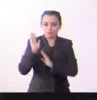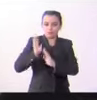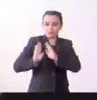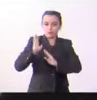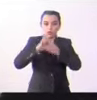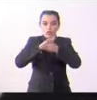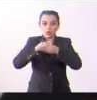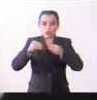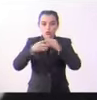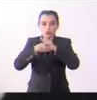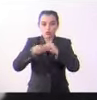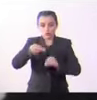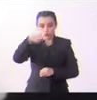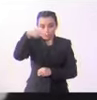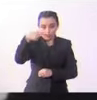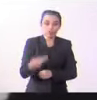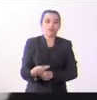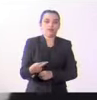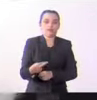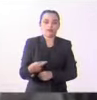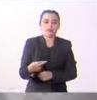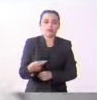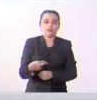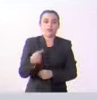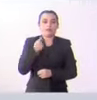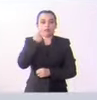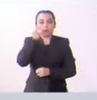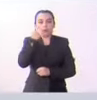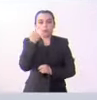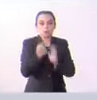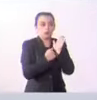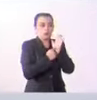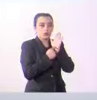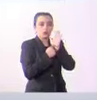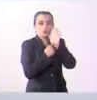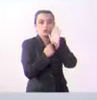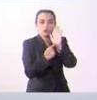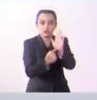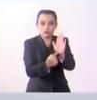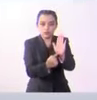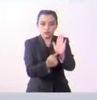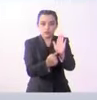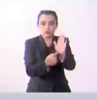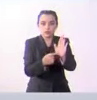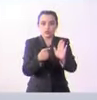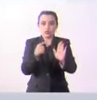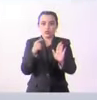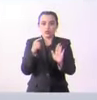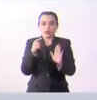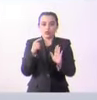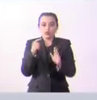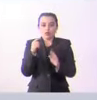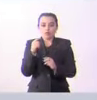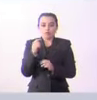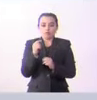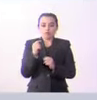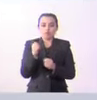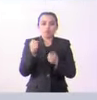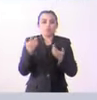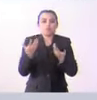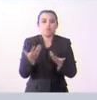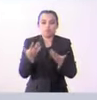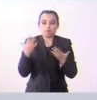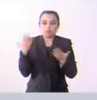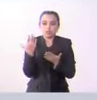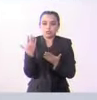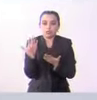Sabemos que el cuento realista lo que busca es representar de manera objetiva la realidad. Los escritores realistas consideraban que